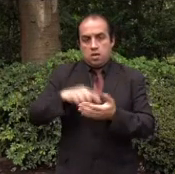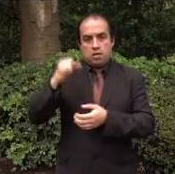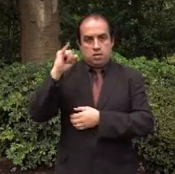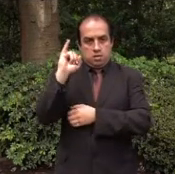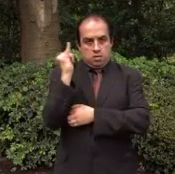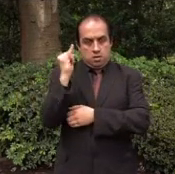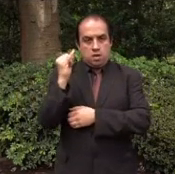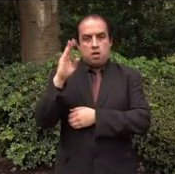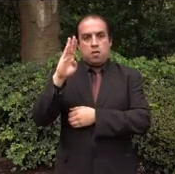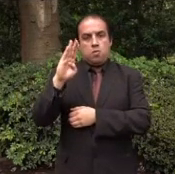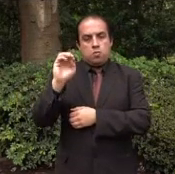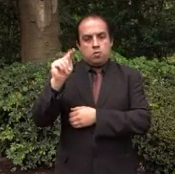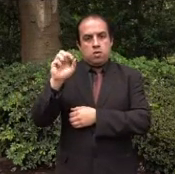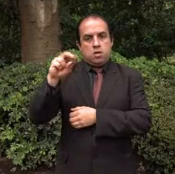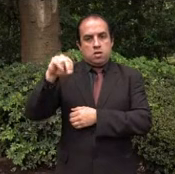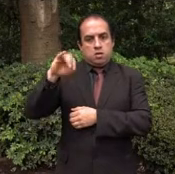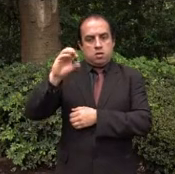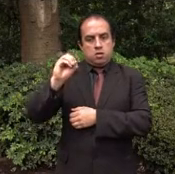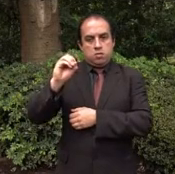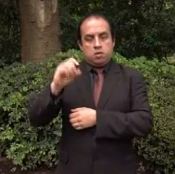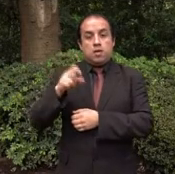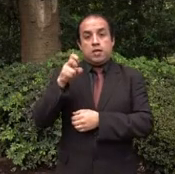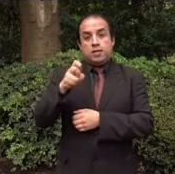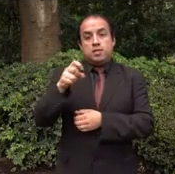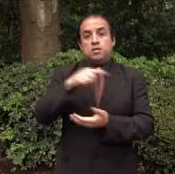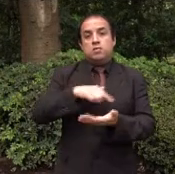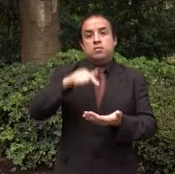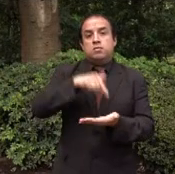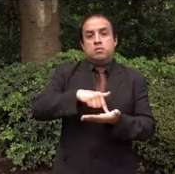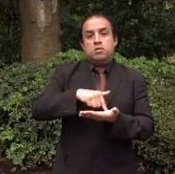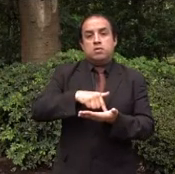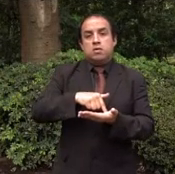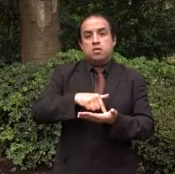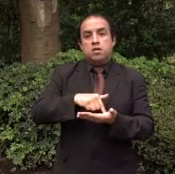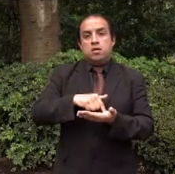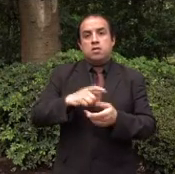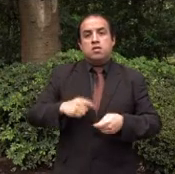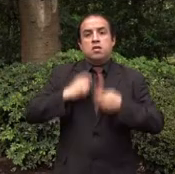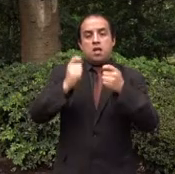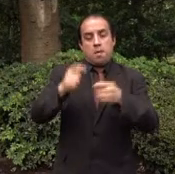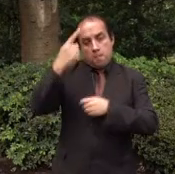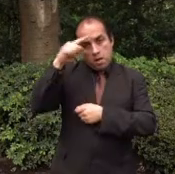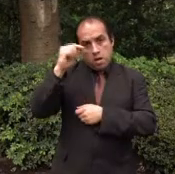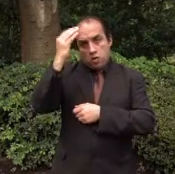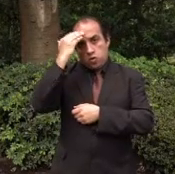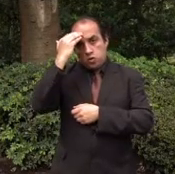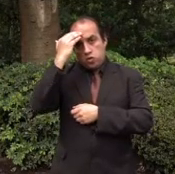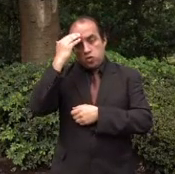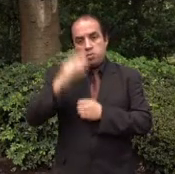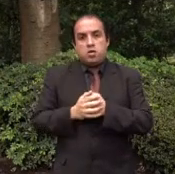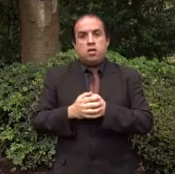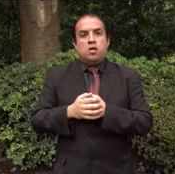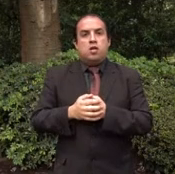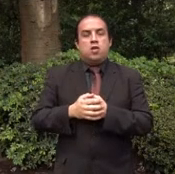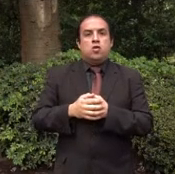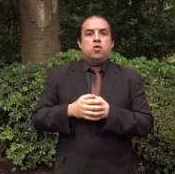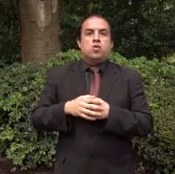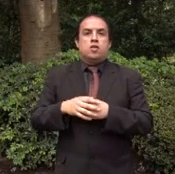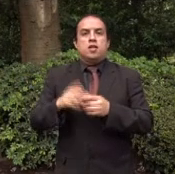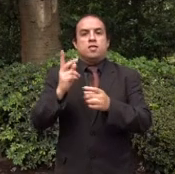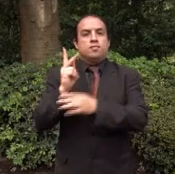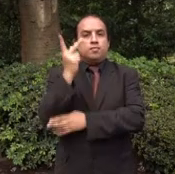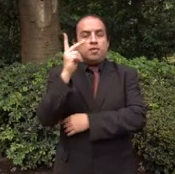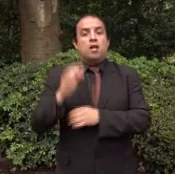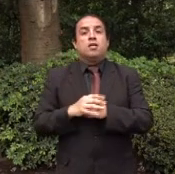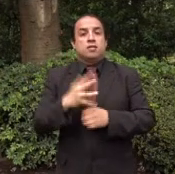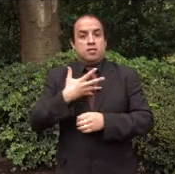y Espacio de Cultura Ambiental. Este espacio dedicado al conocimiento de la ecología, la riqueza natural del país y los retos ambientales.